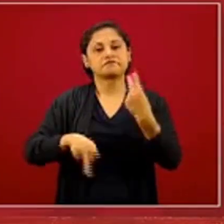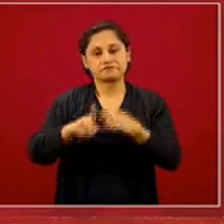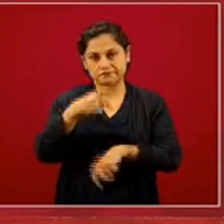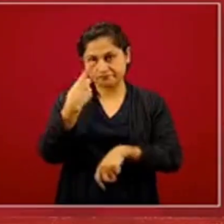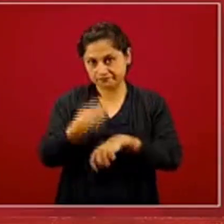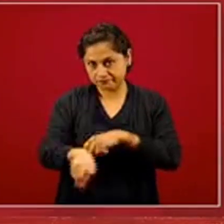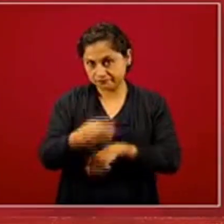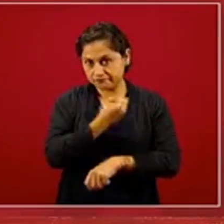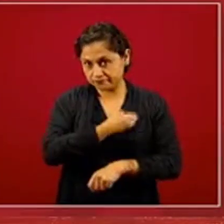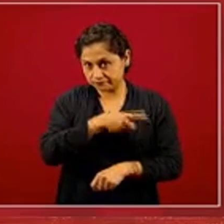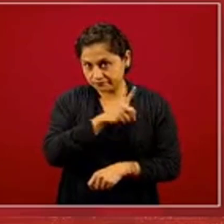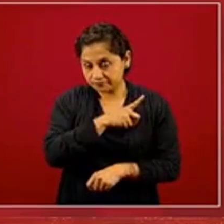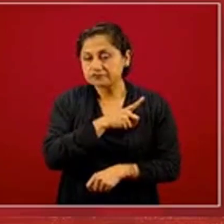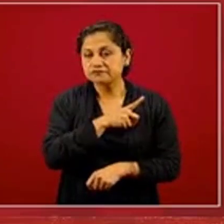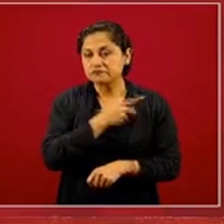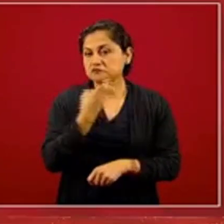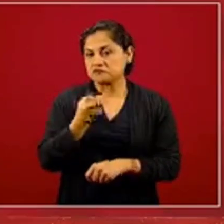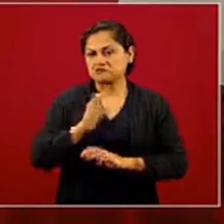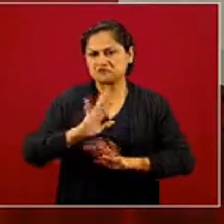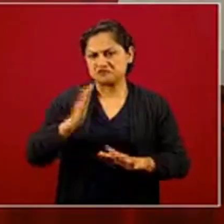ampliamente desde hace muchísimo tiempo.